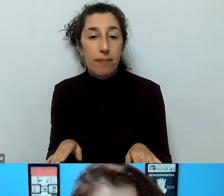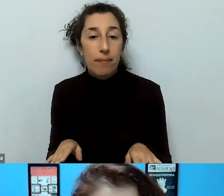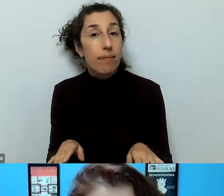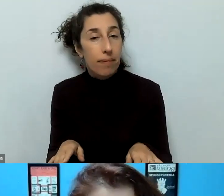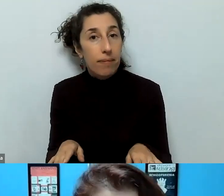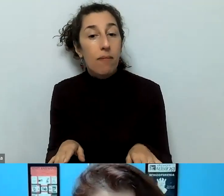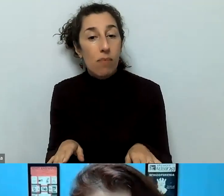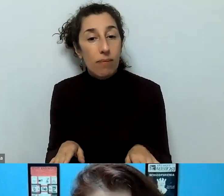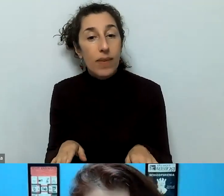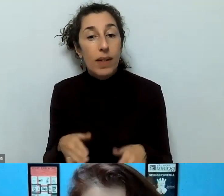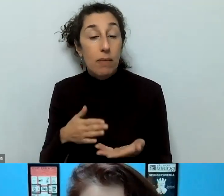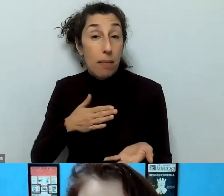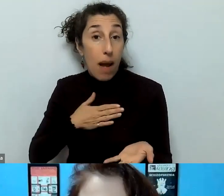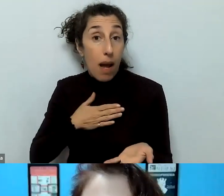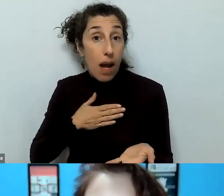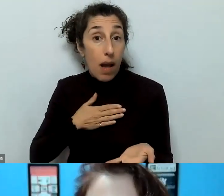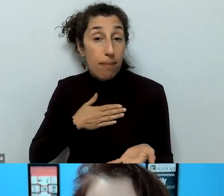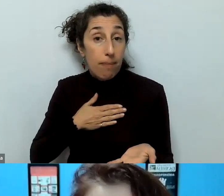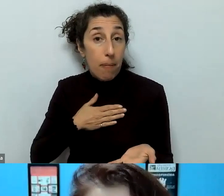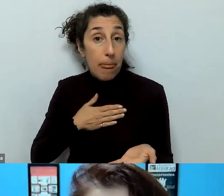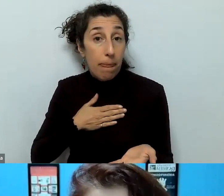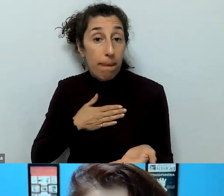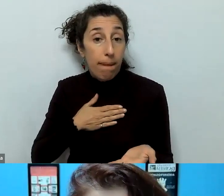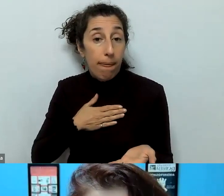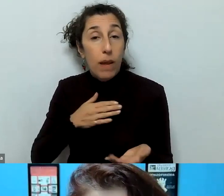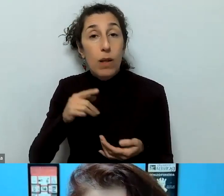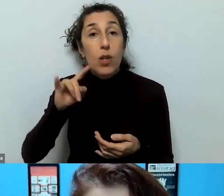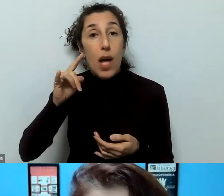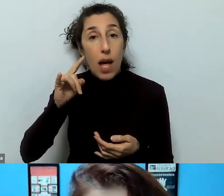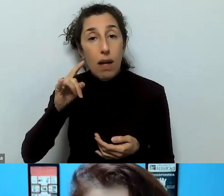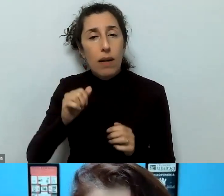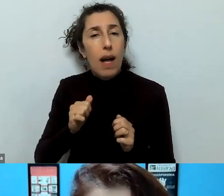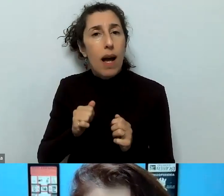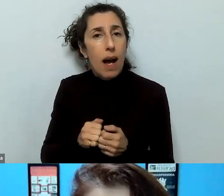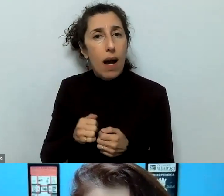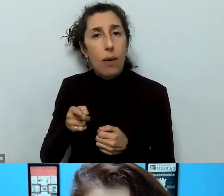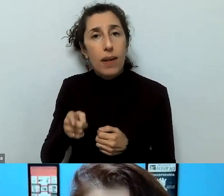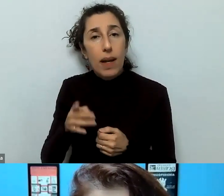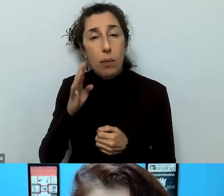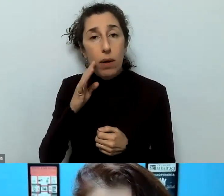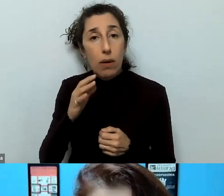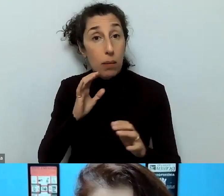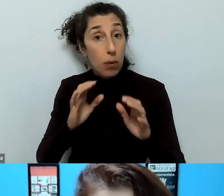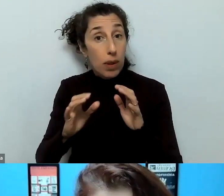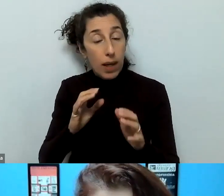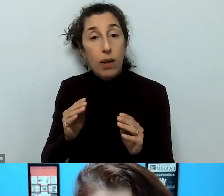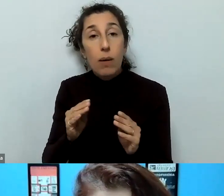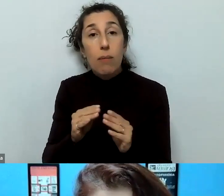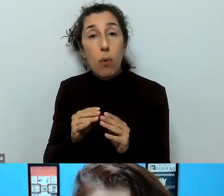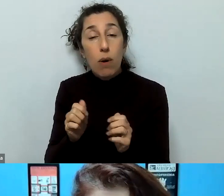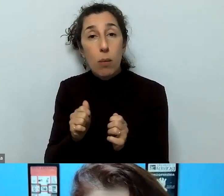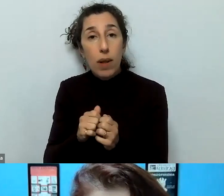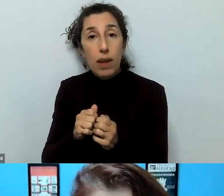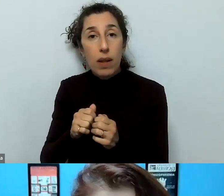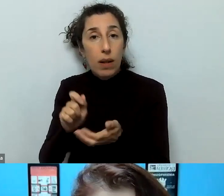He encontrado que mi niño le gusta llenar. Su manera de hablar es